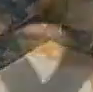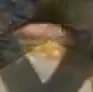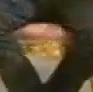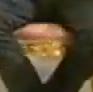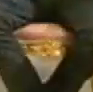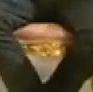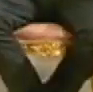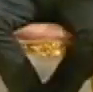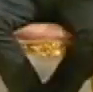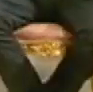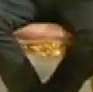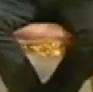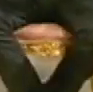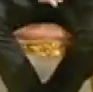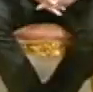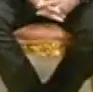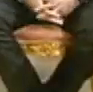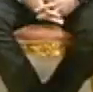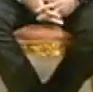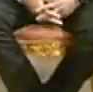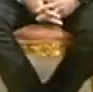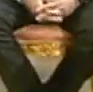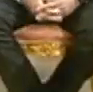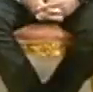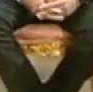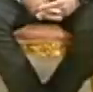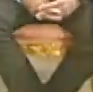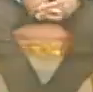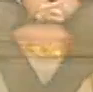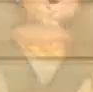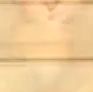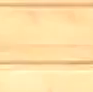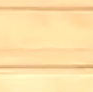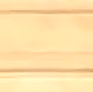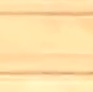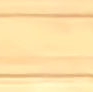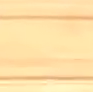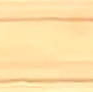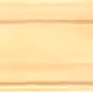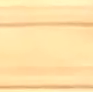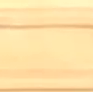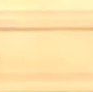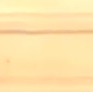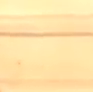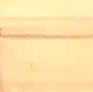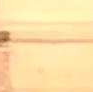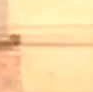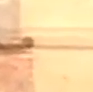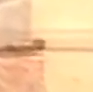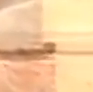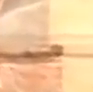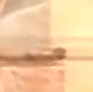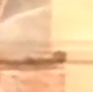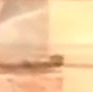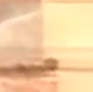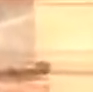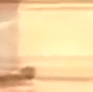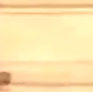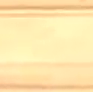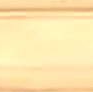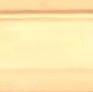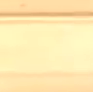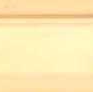Se me hace corto el tiempo y es difícil terminar y hablar de ti, Huizinne, de